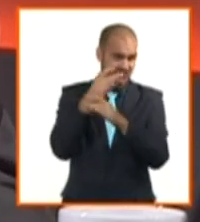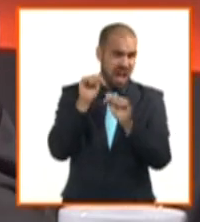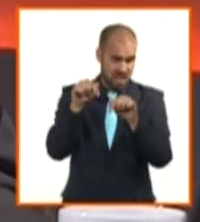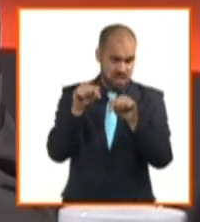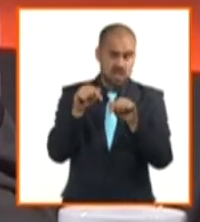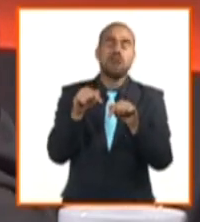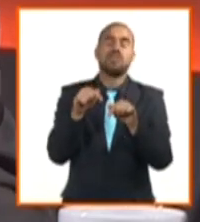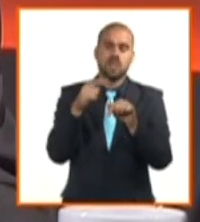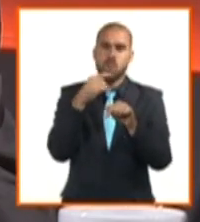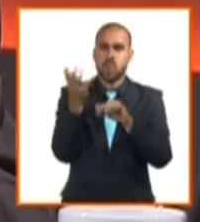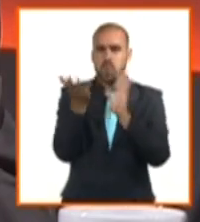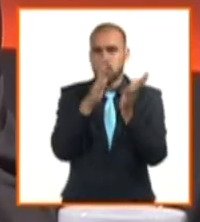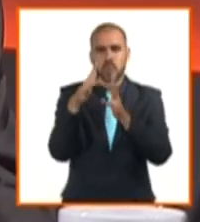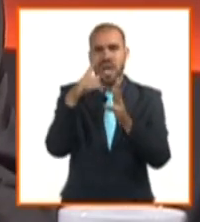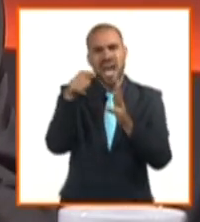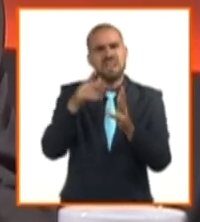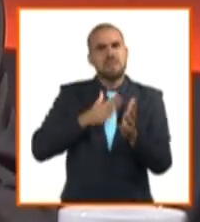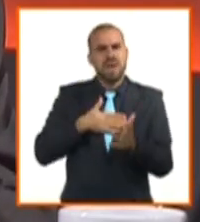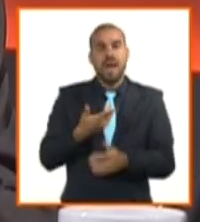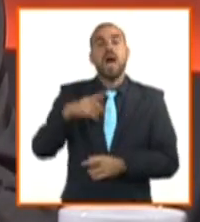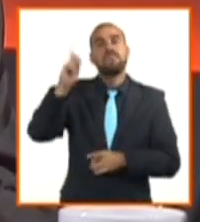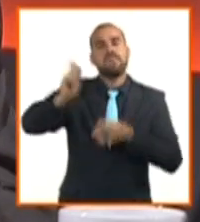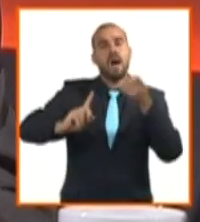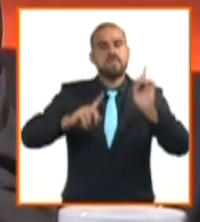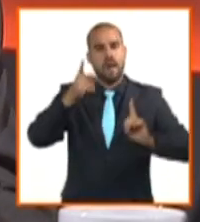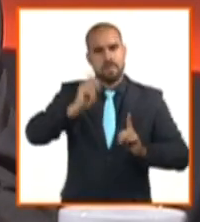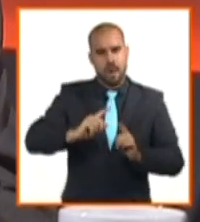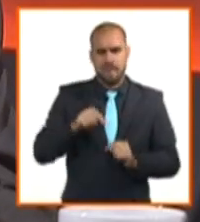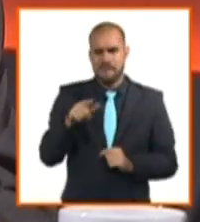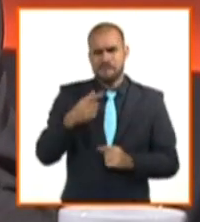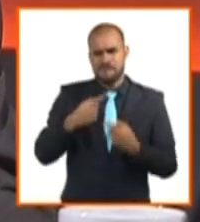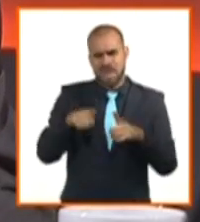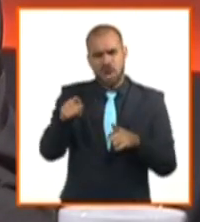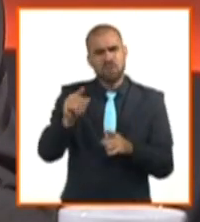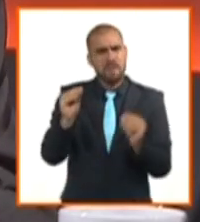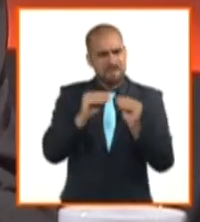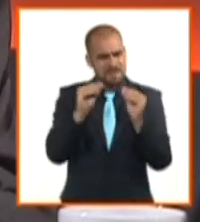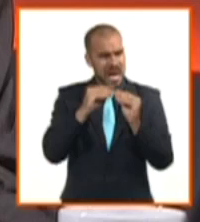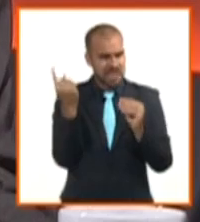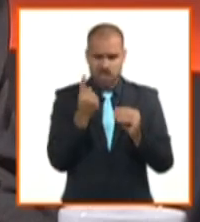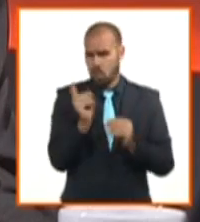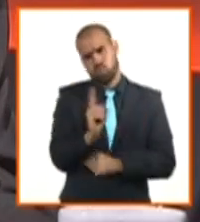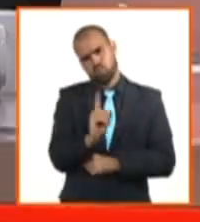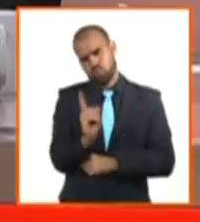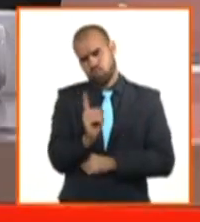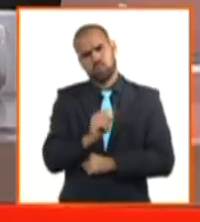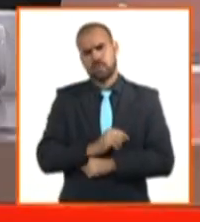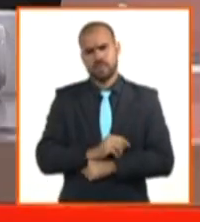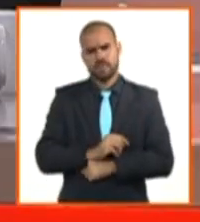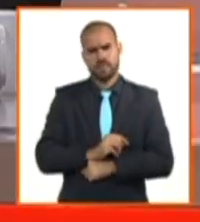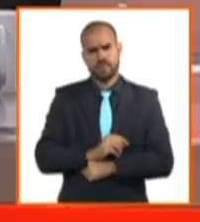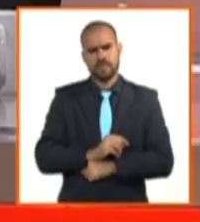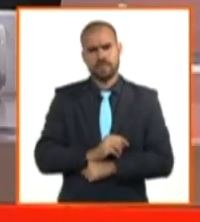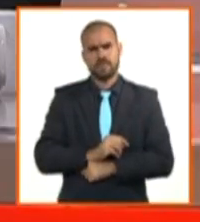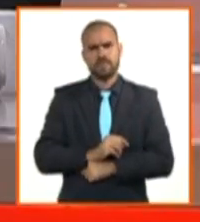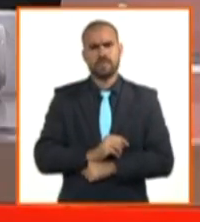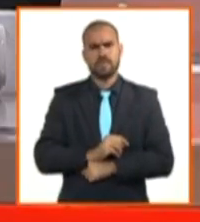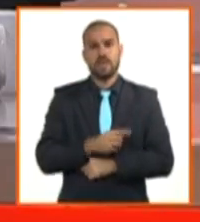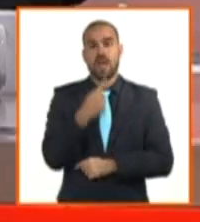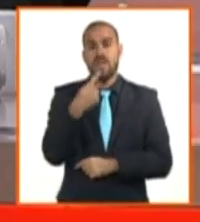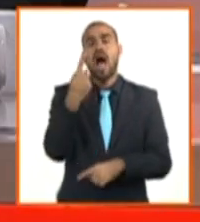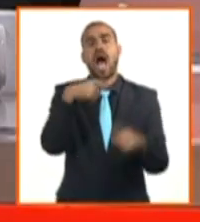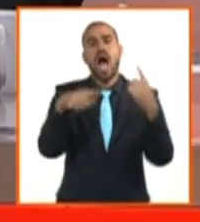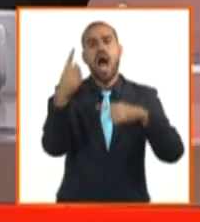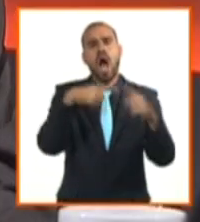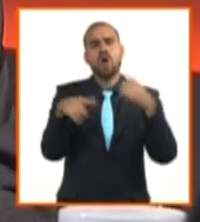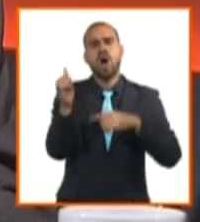en o tormenta eléctrica no a un sistema ciclónico y eso debe quedar claro también aportará algunos pequeños tornados en ley